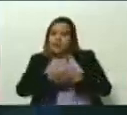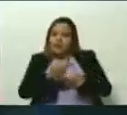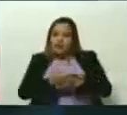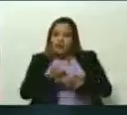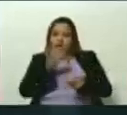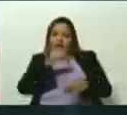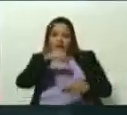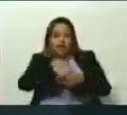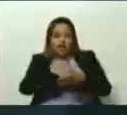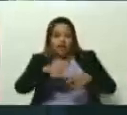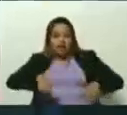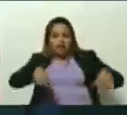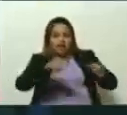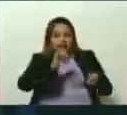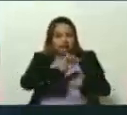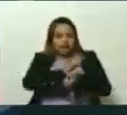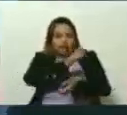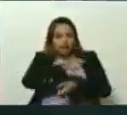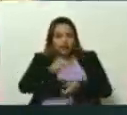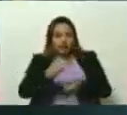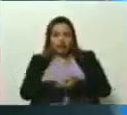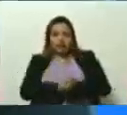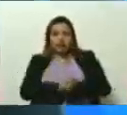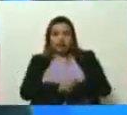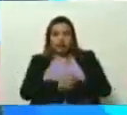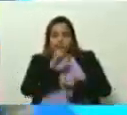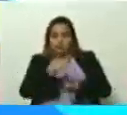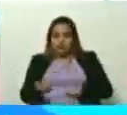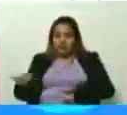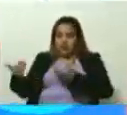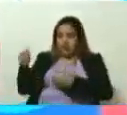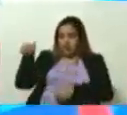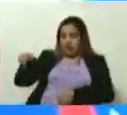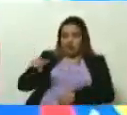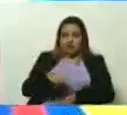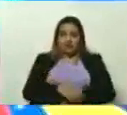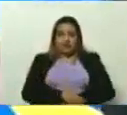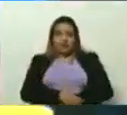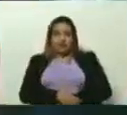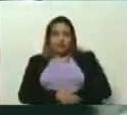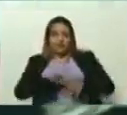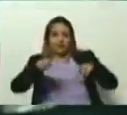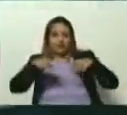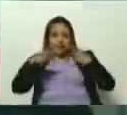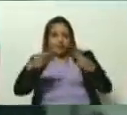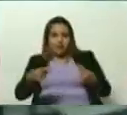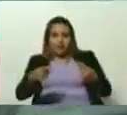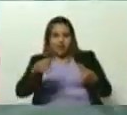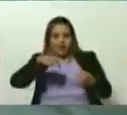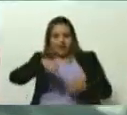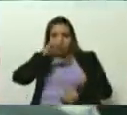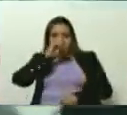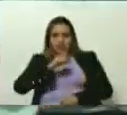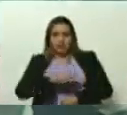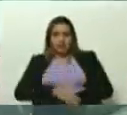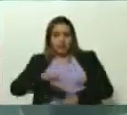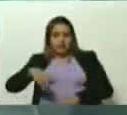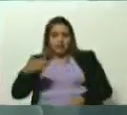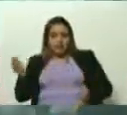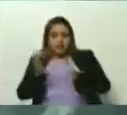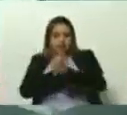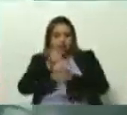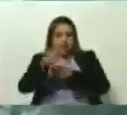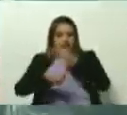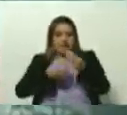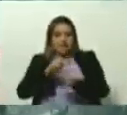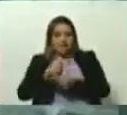presente en los establecimientos penitenciarios. Luego tenemos aquí, en la innovación de este año, logramos poner en